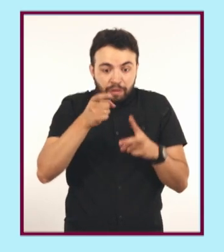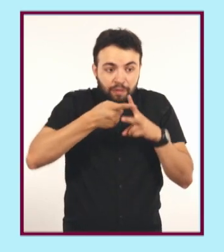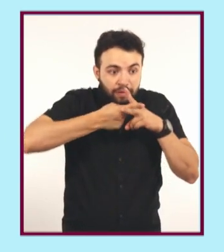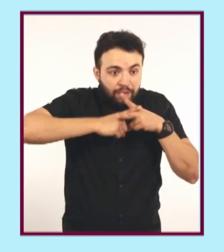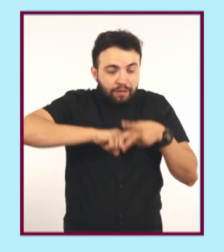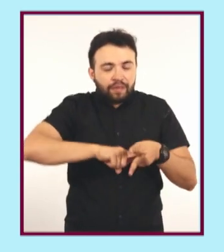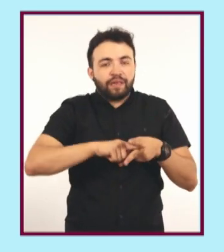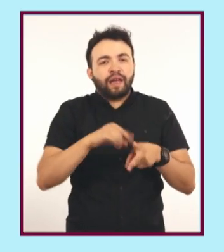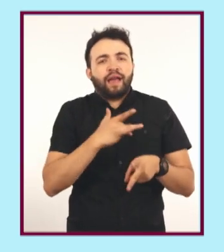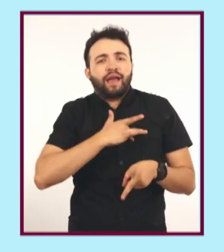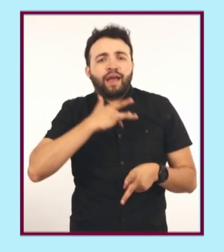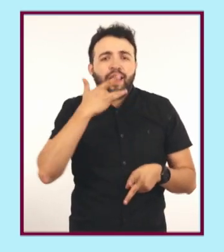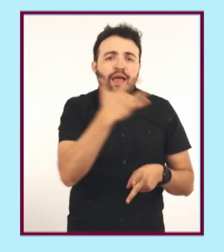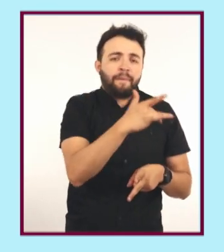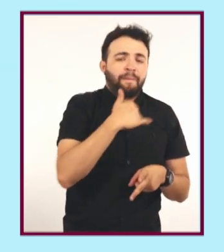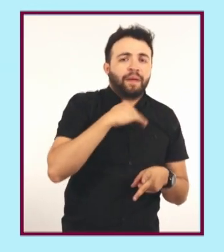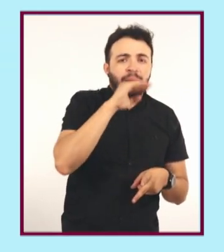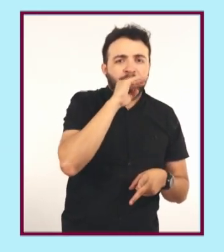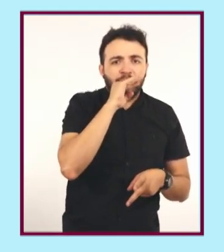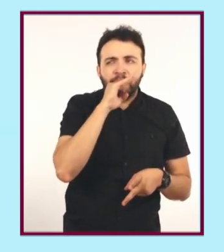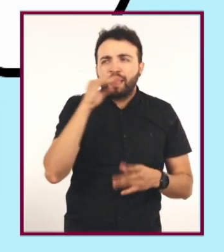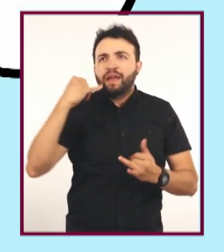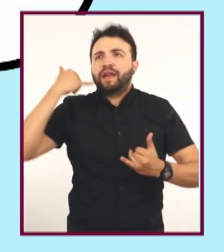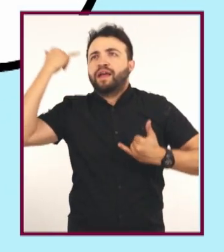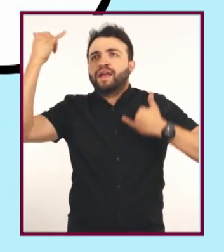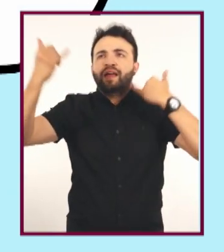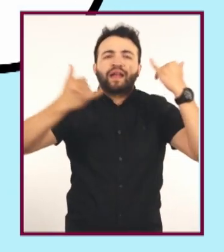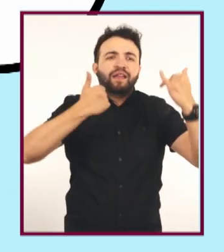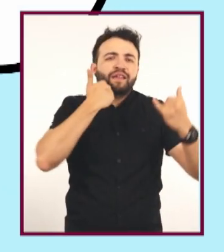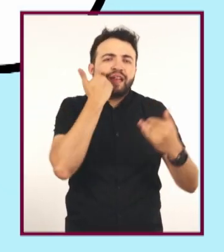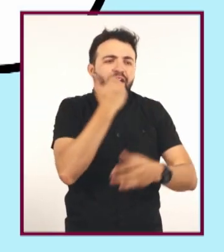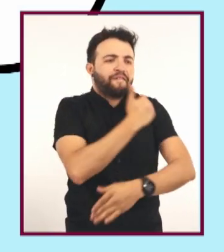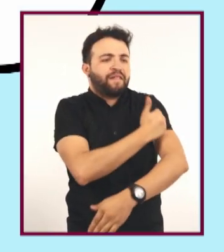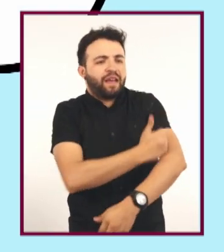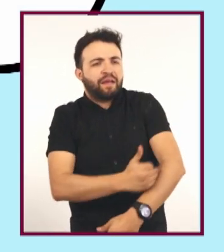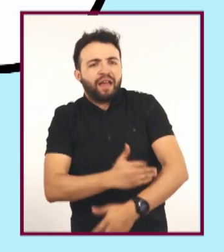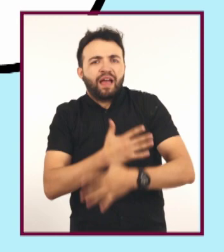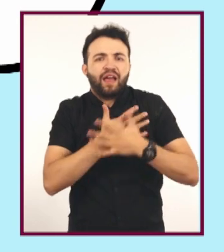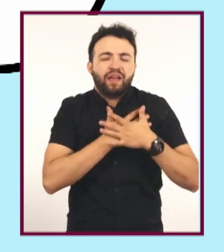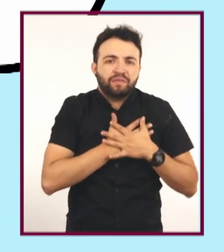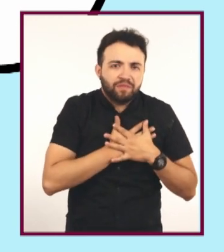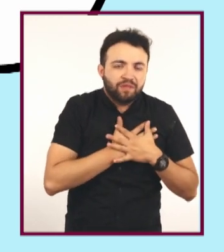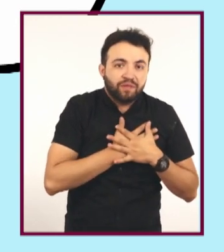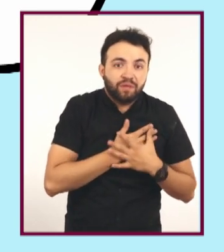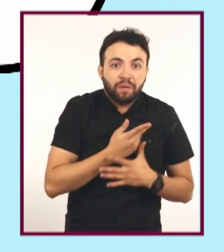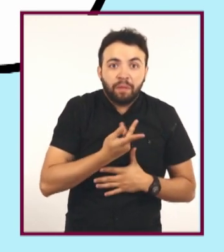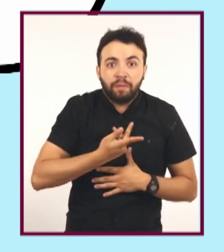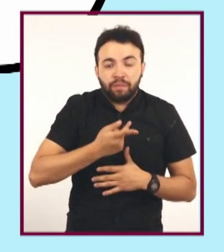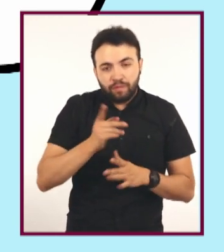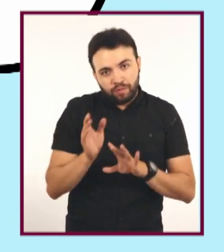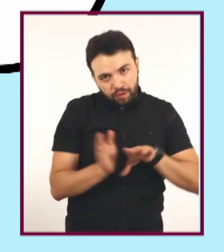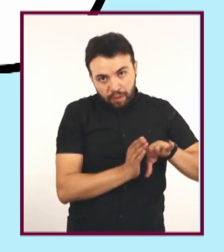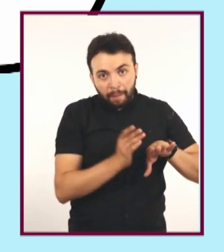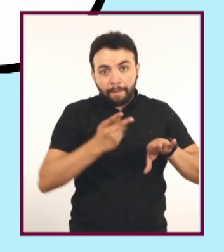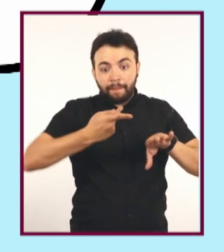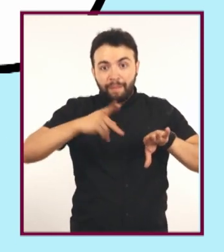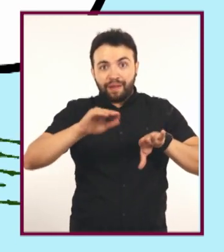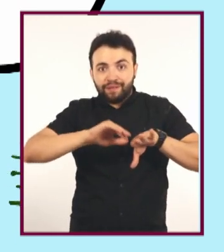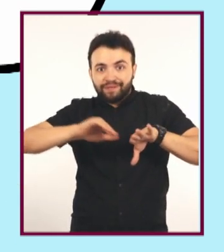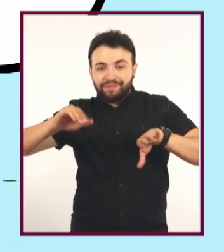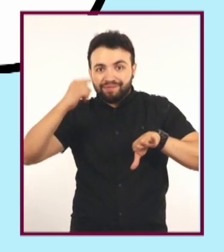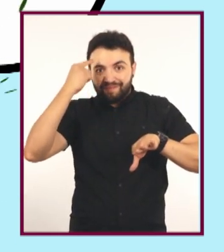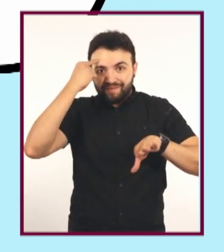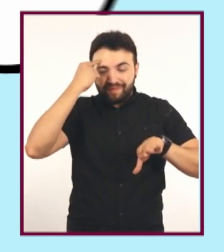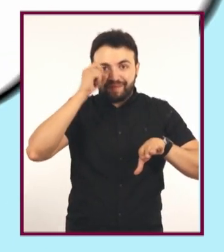muy enamorado de mi mamá y le hacía ilusión tener una familia, embarazarse y hasta tener un perro. Pero por otra parte